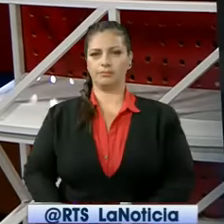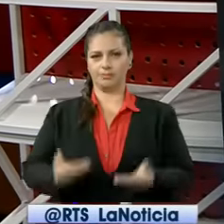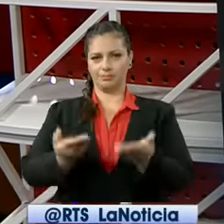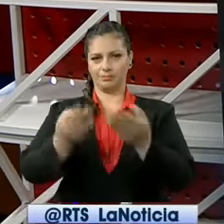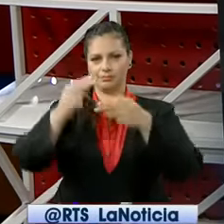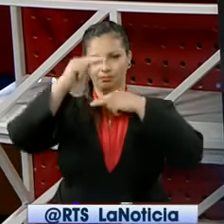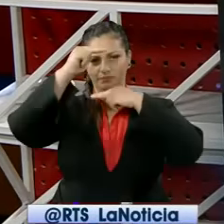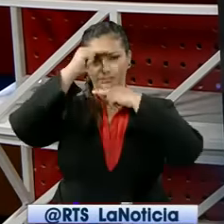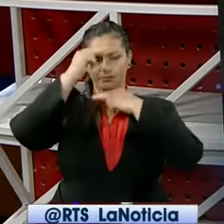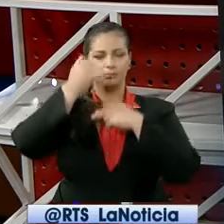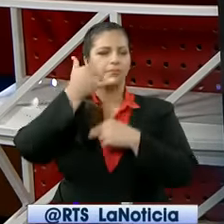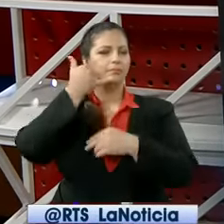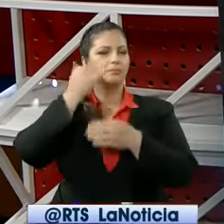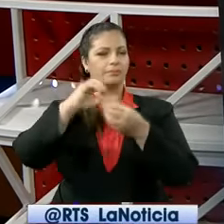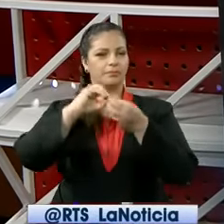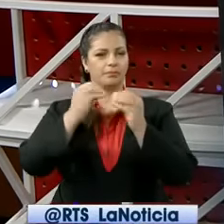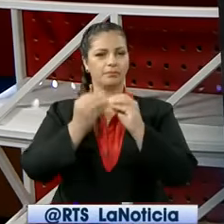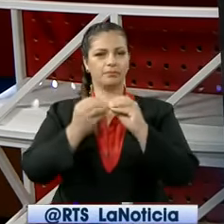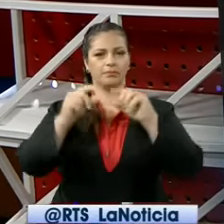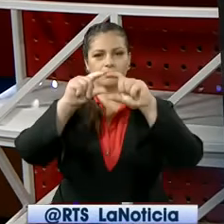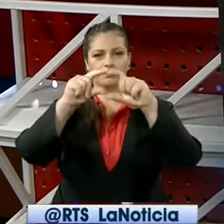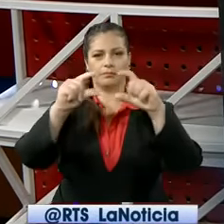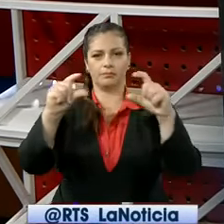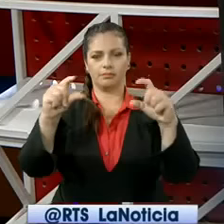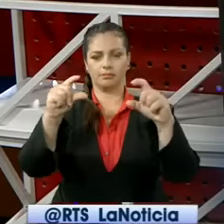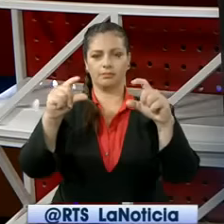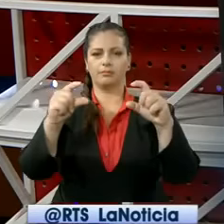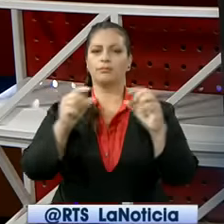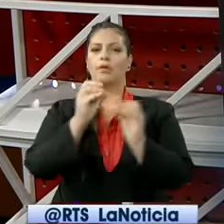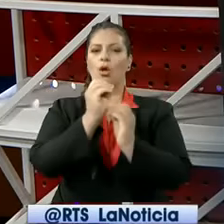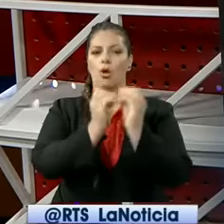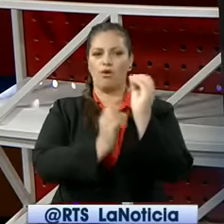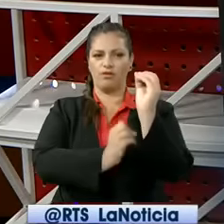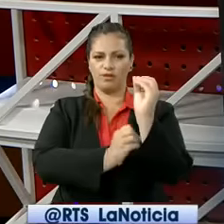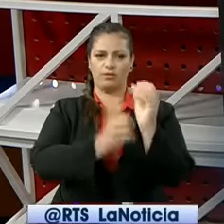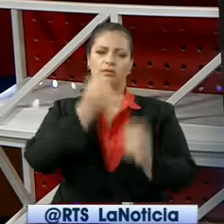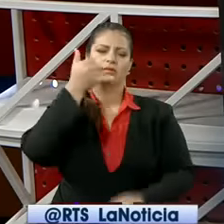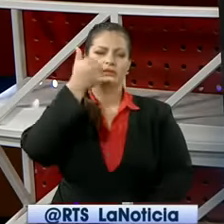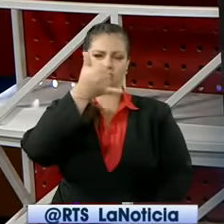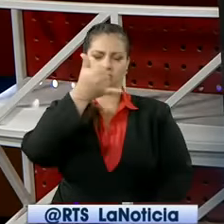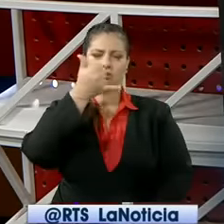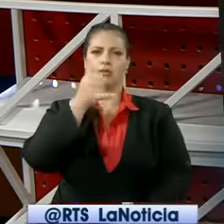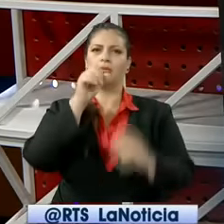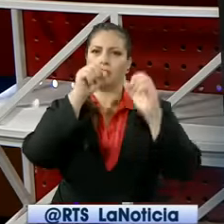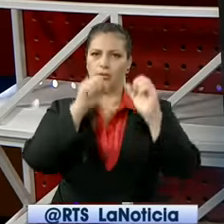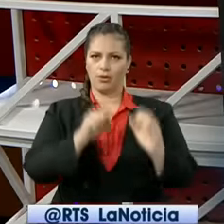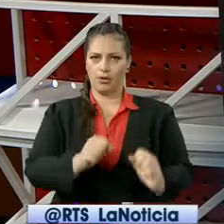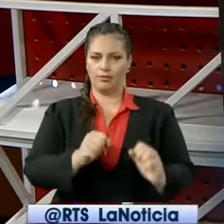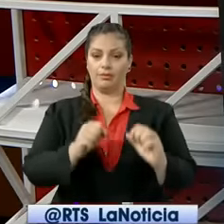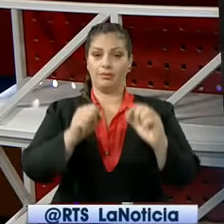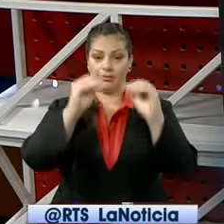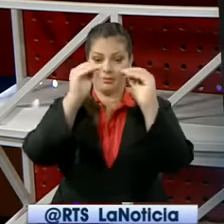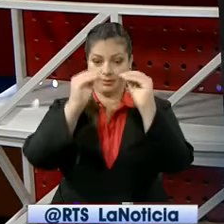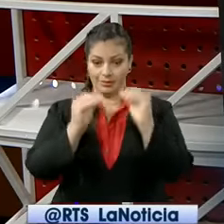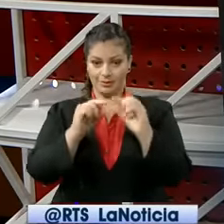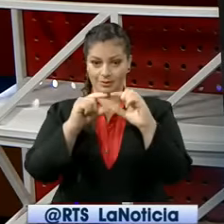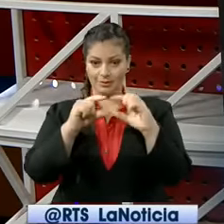373-1240, 373-1240, extensiones 4221, 4229, para que nos llame directamente a nuestra redacción. También